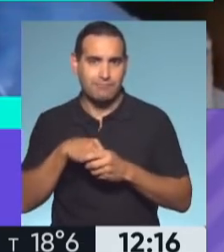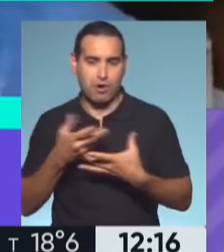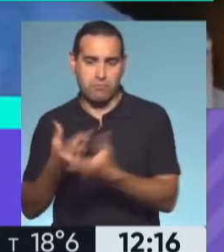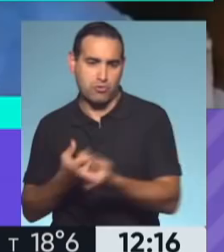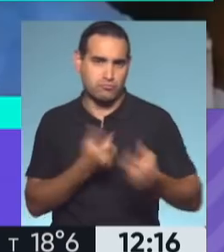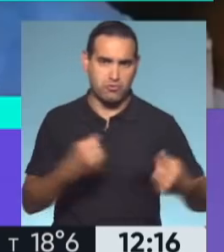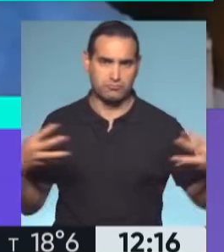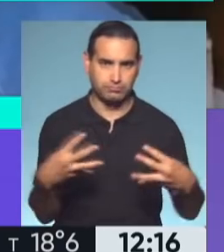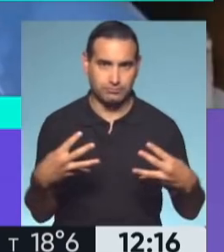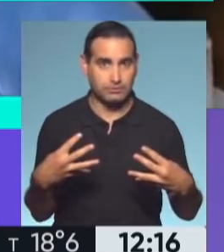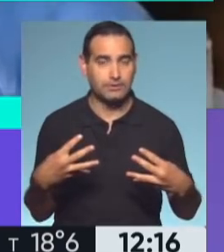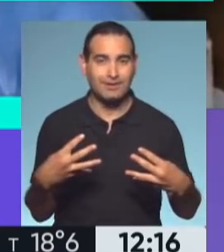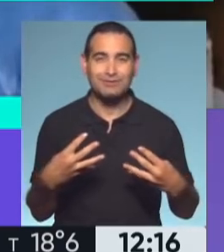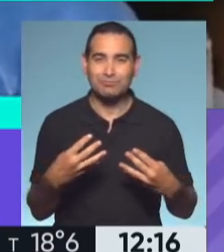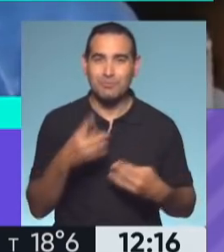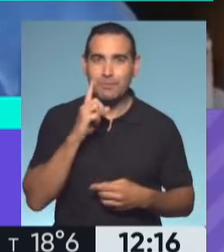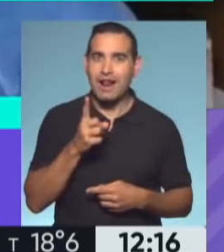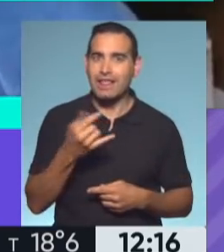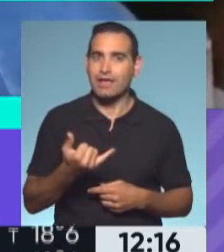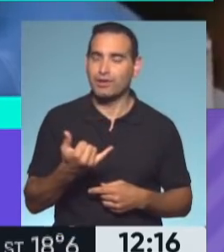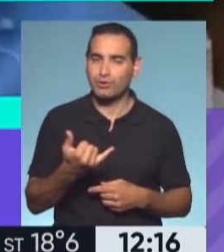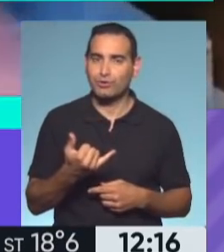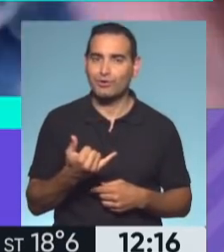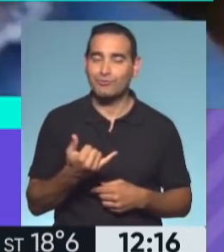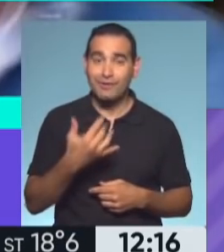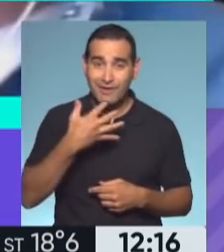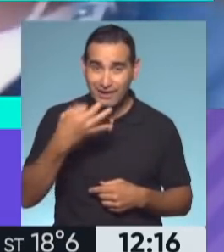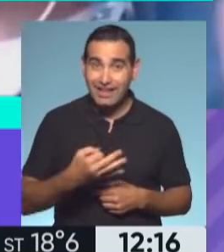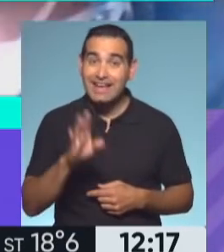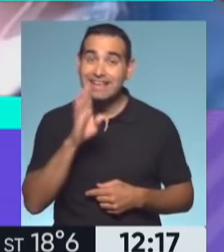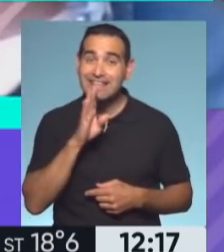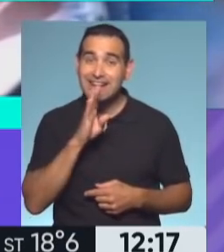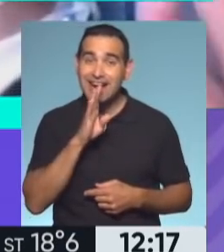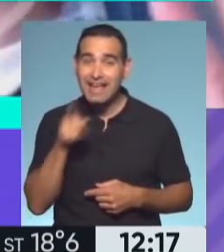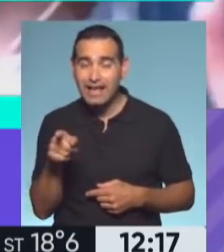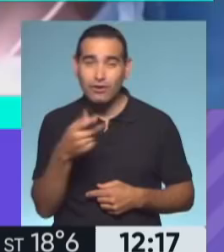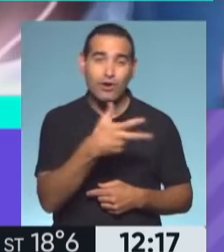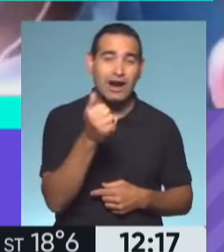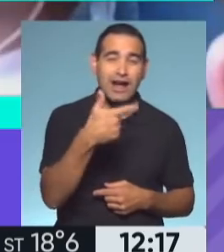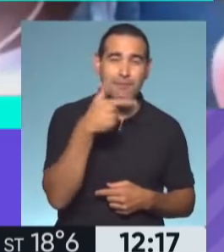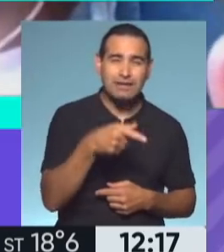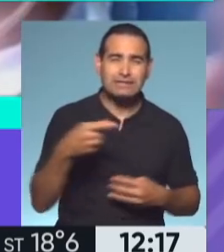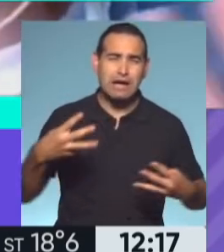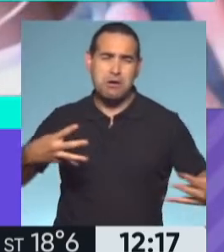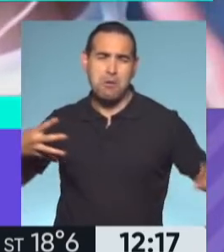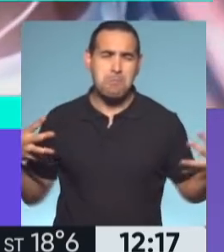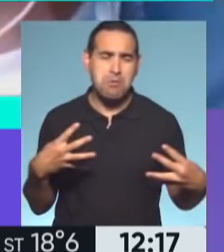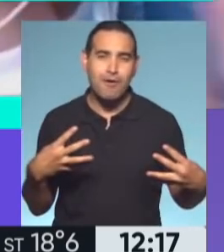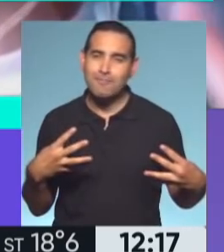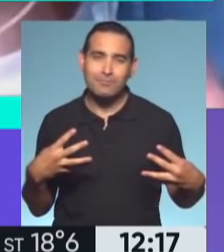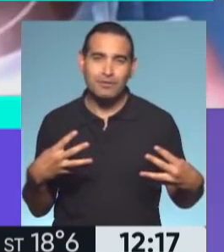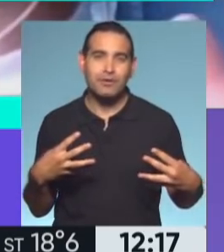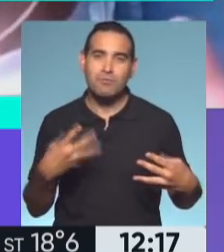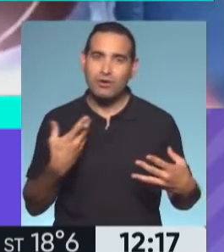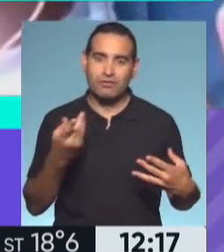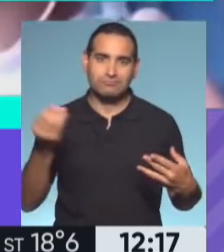realmente. ¿Por qué? Porque yo creo que, sinceramente, ni Israel ni Hamas quieren una guerra total, porque tienen más que perder